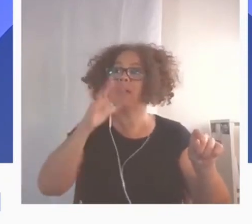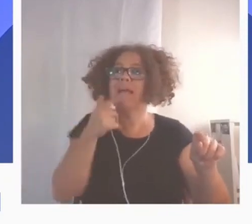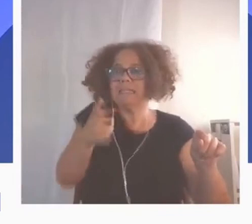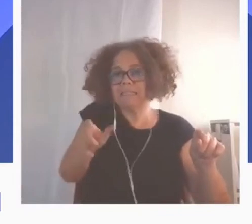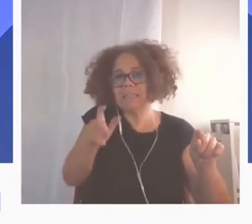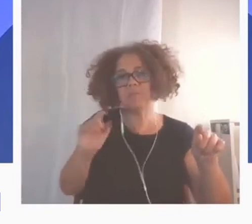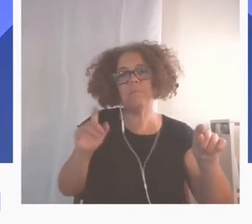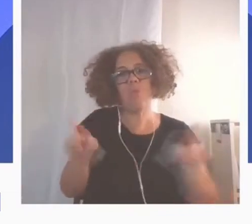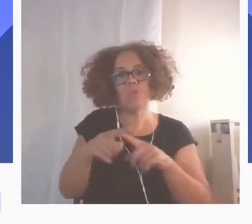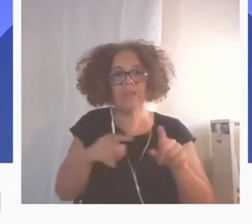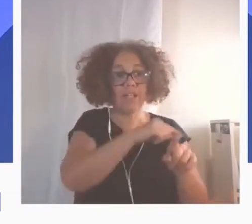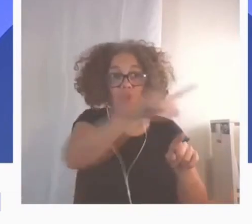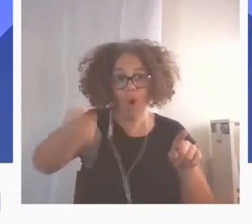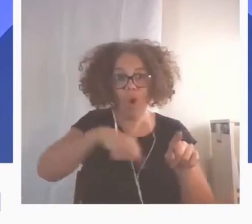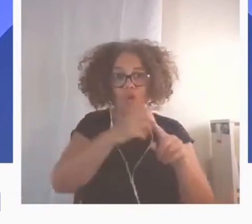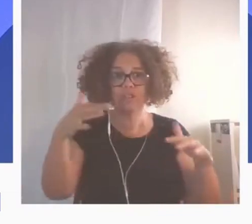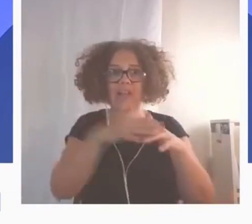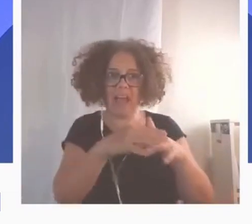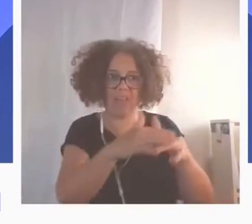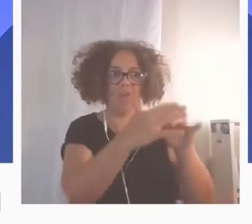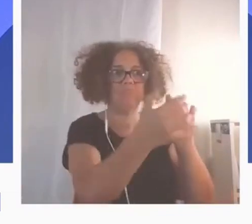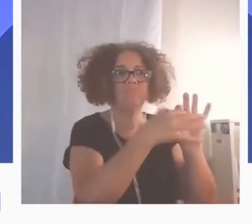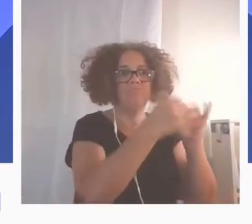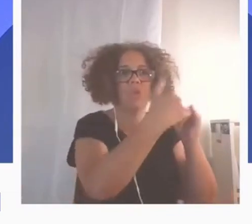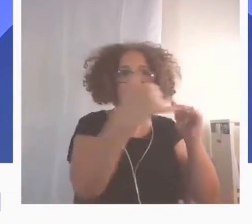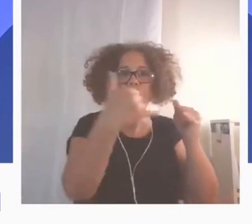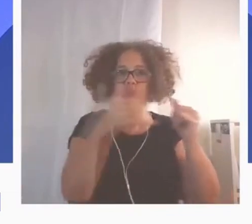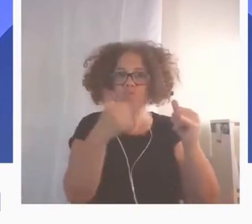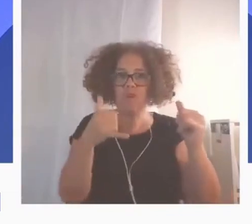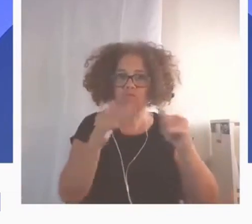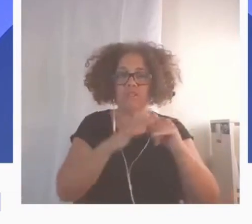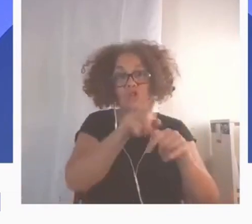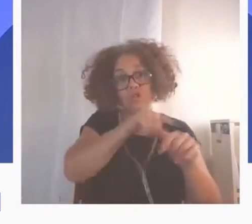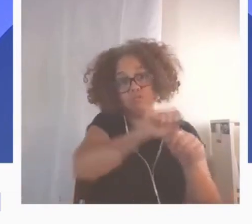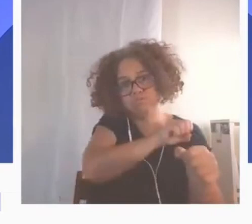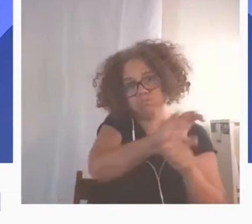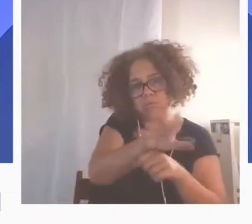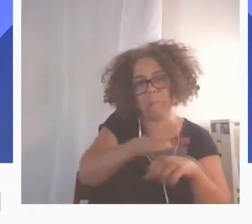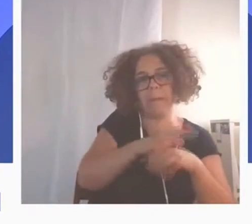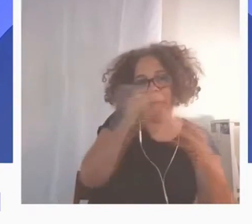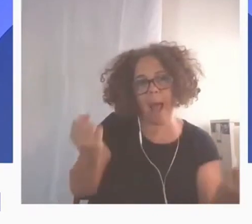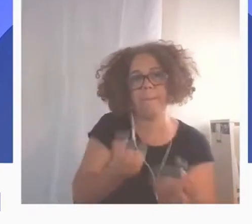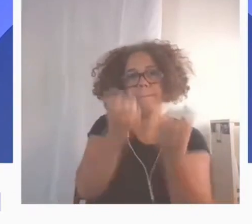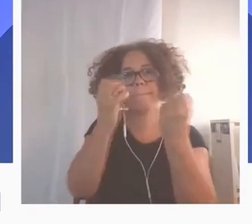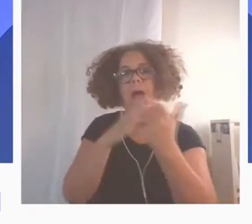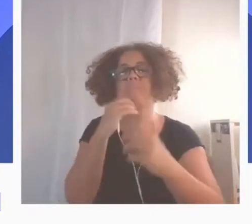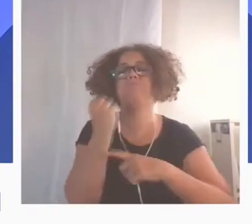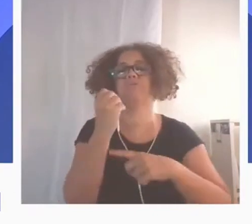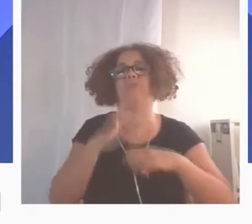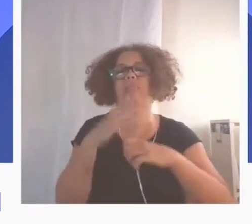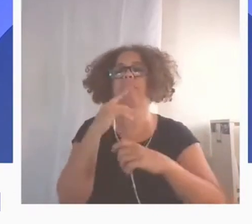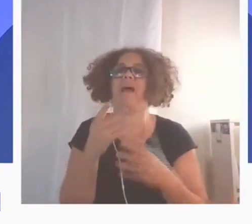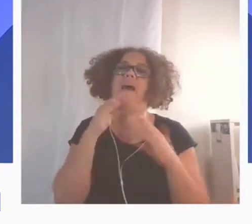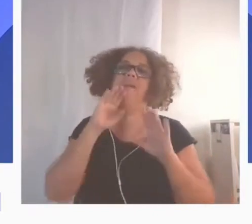de plásticas, etcétera, ¿no? Y ustedes lo que hacen es impulsar toda esa red en favor de la identidad de